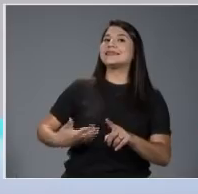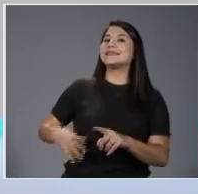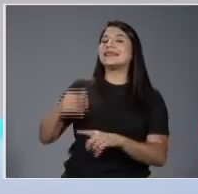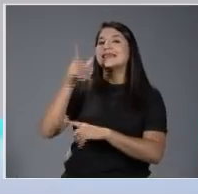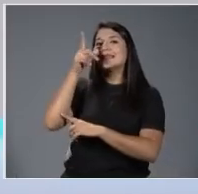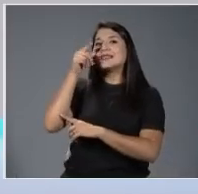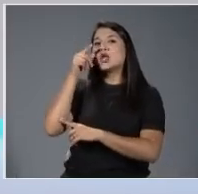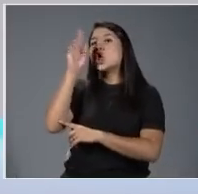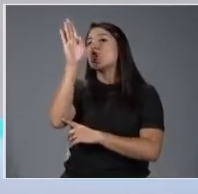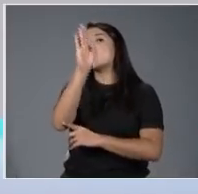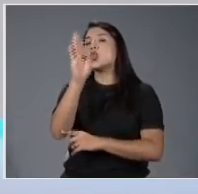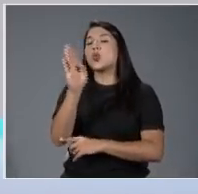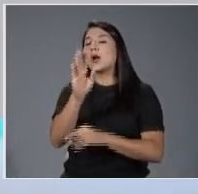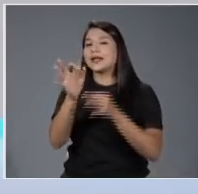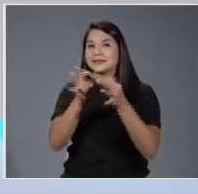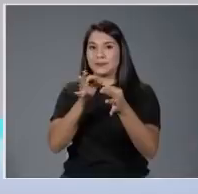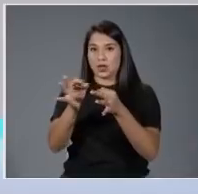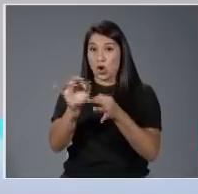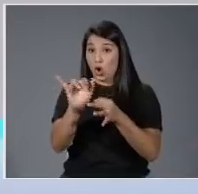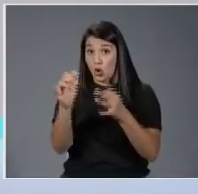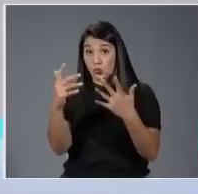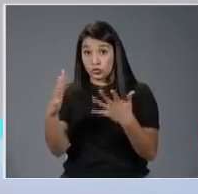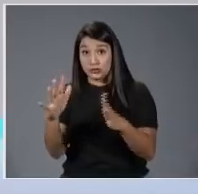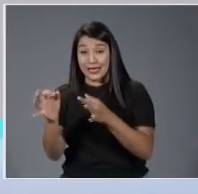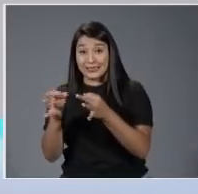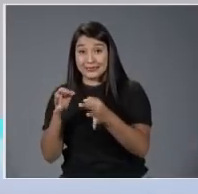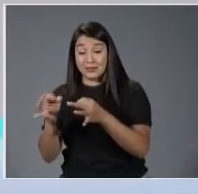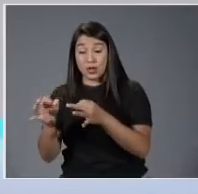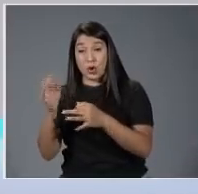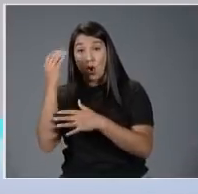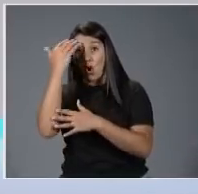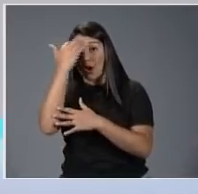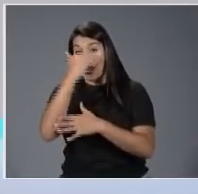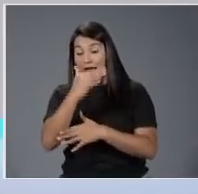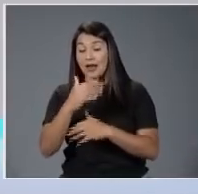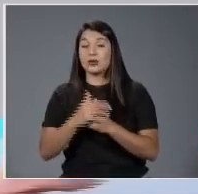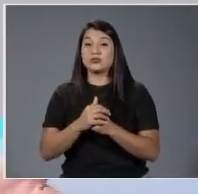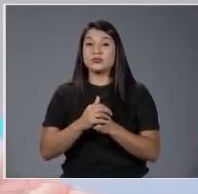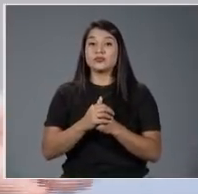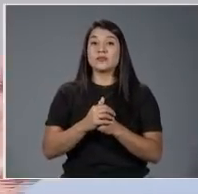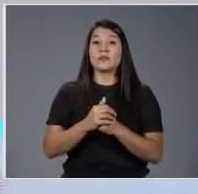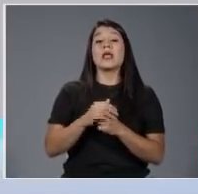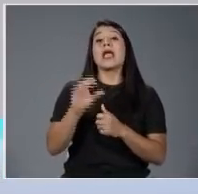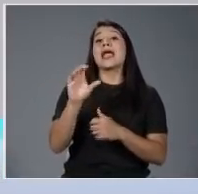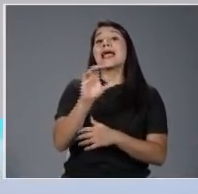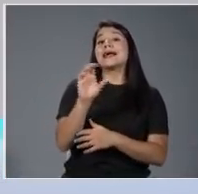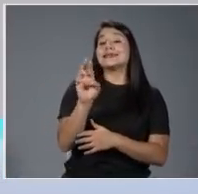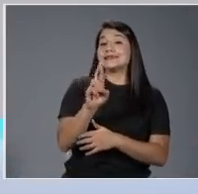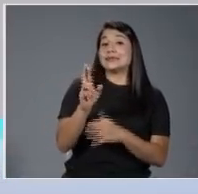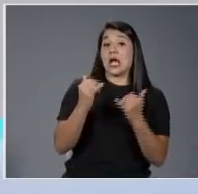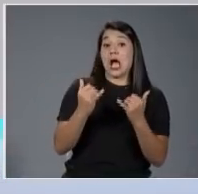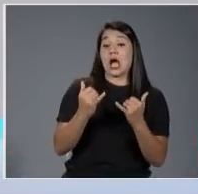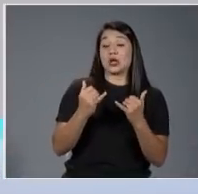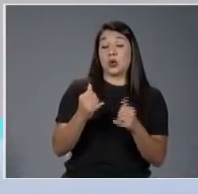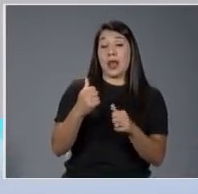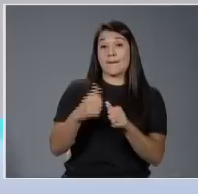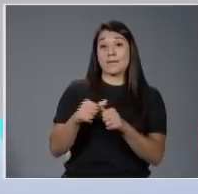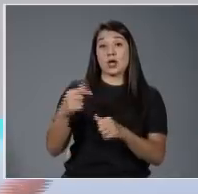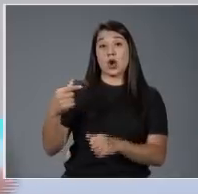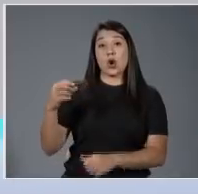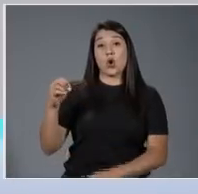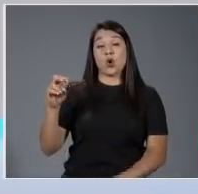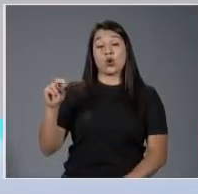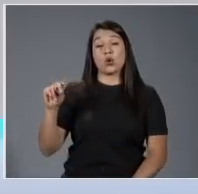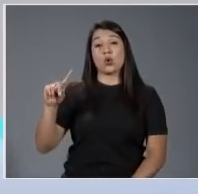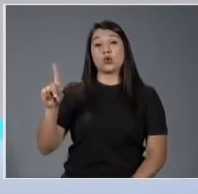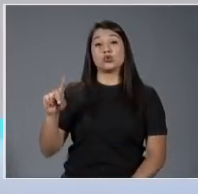como lo ha hecho don Carlos, porque las circunstancias políticas eran diferentes. El mismo canciller actual, el señor González, se supone